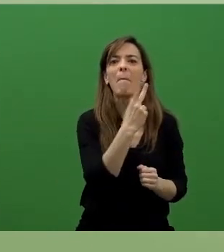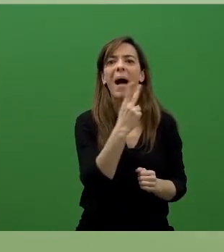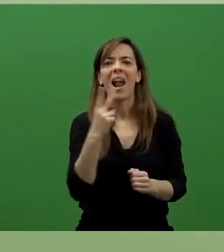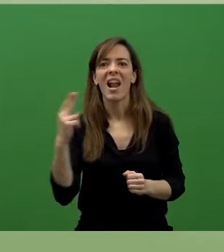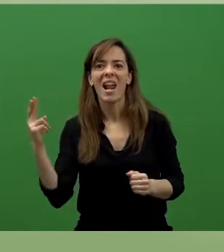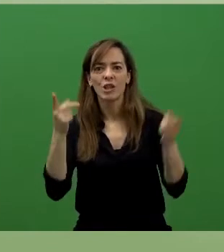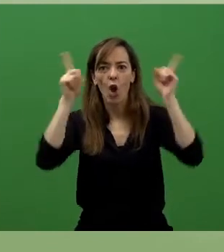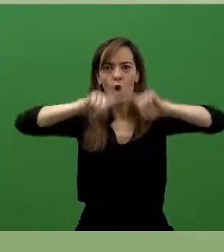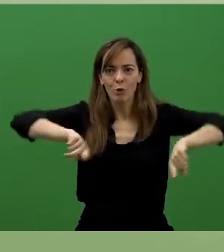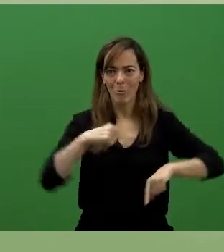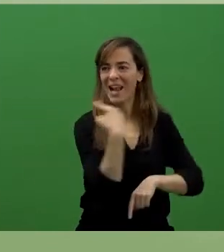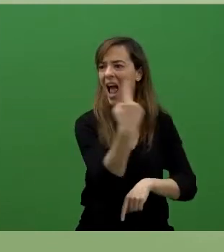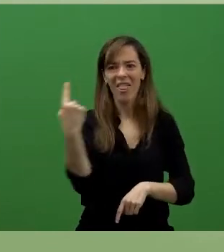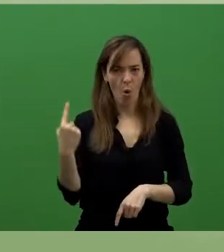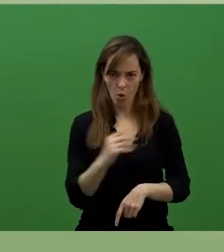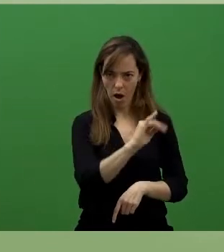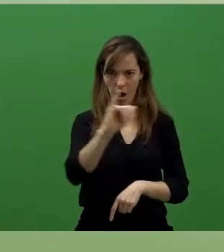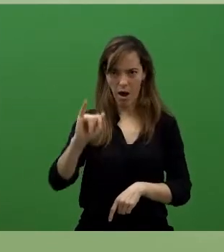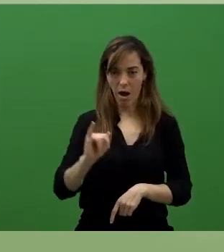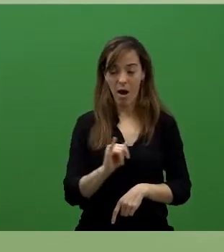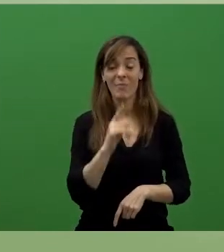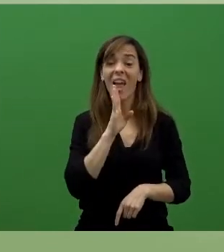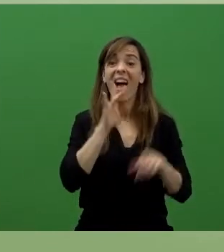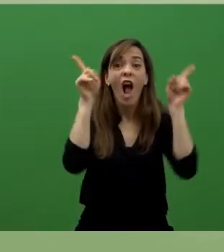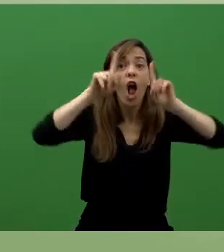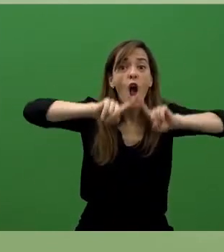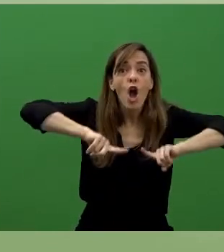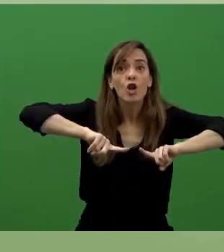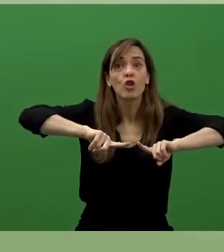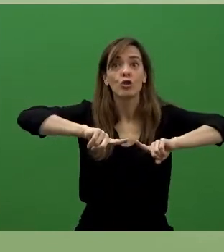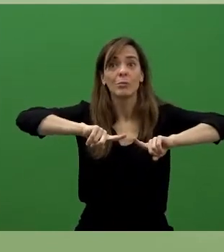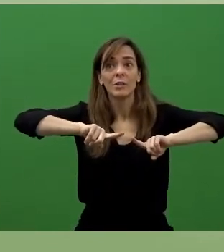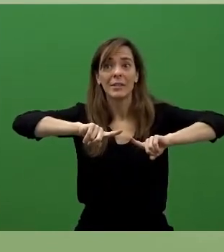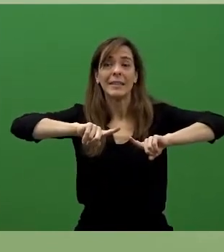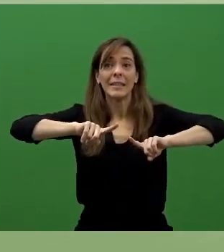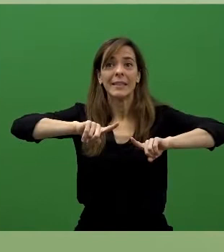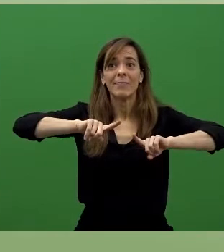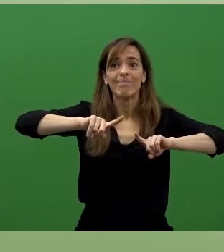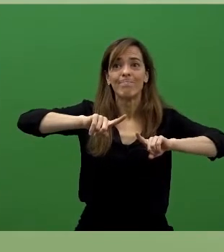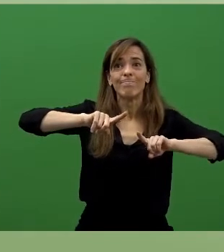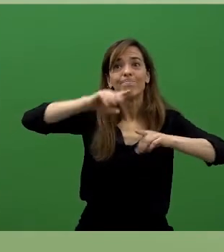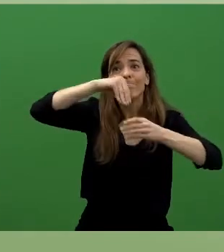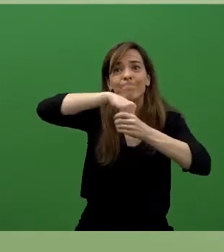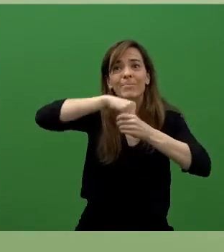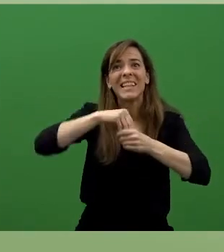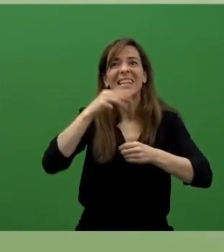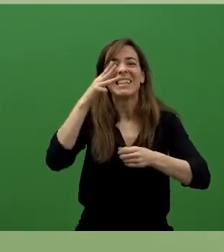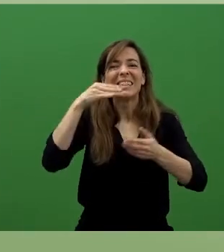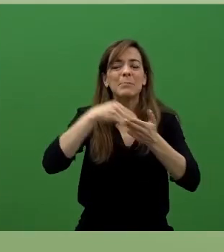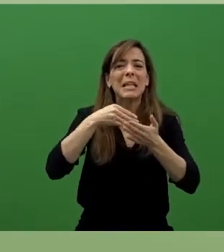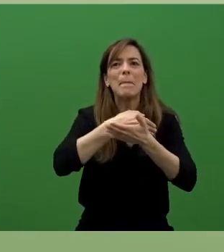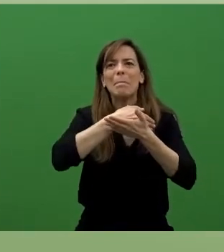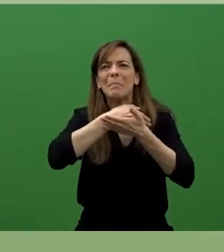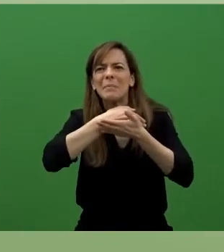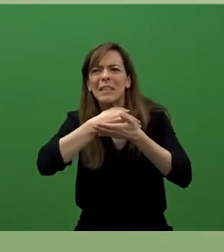cromosomas cada uno de nosotros. Y estas cromosomas pues tienen letritas como un libro y tienen 3.000 millones de letras. Es decir,